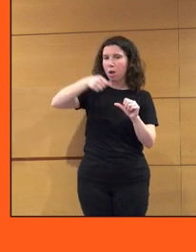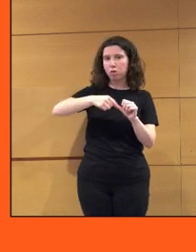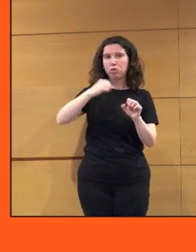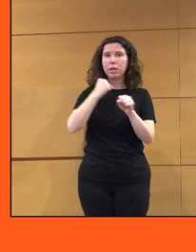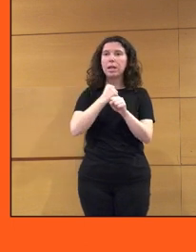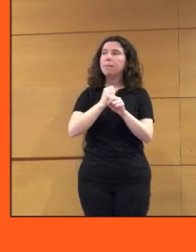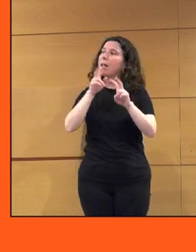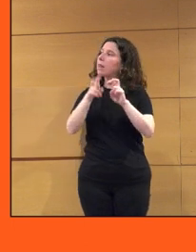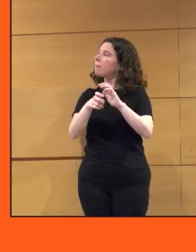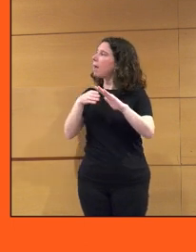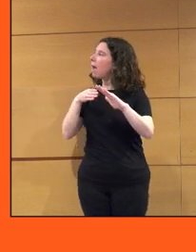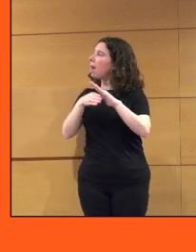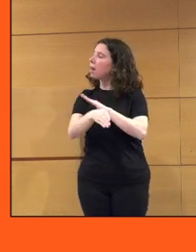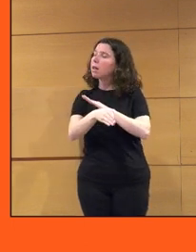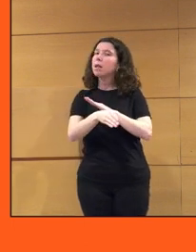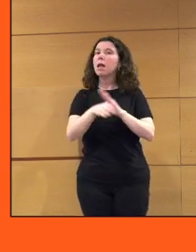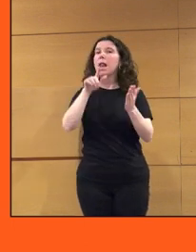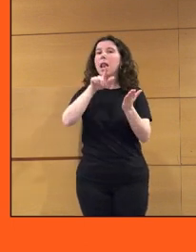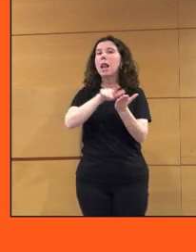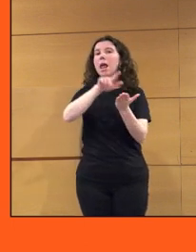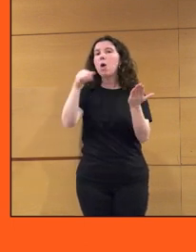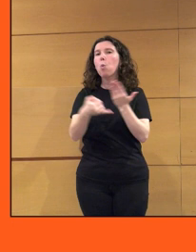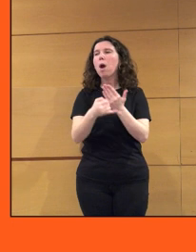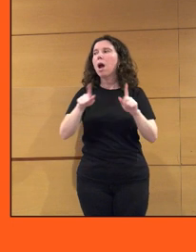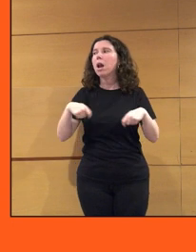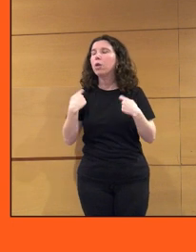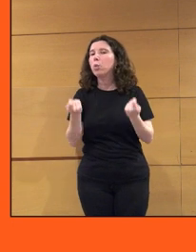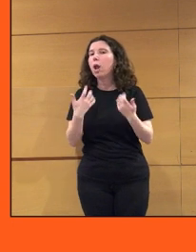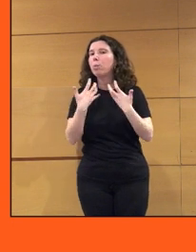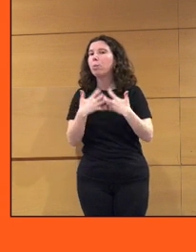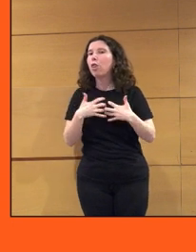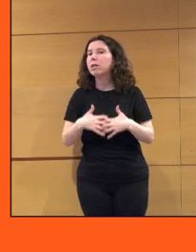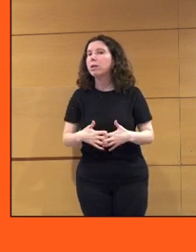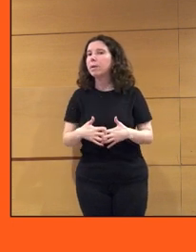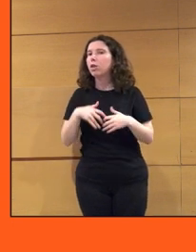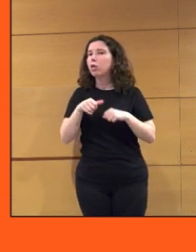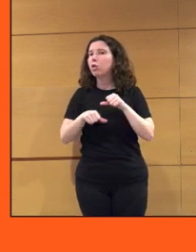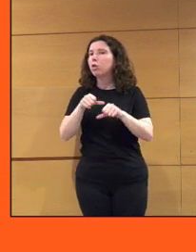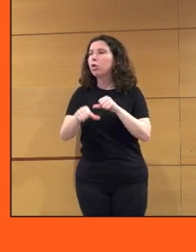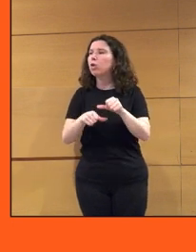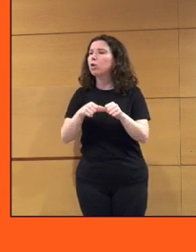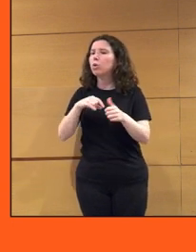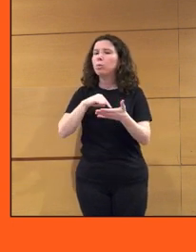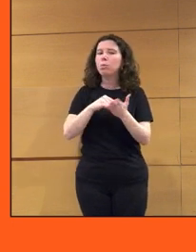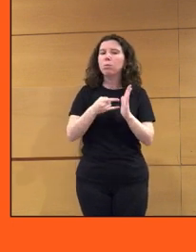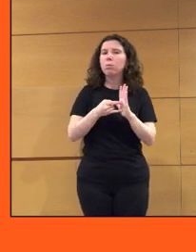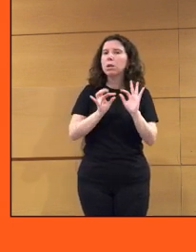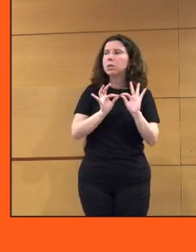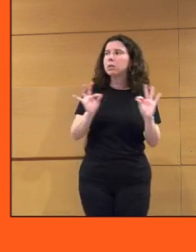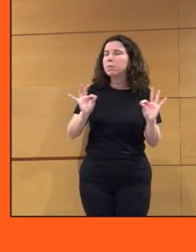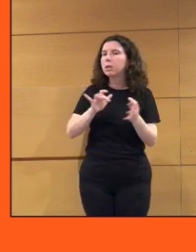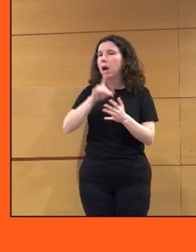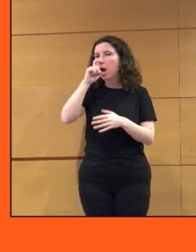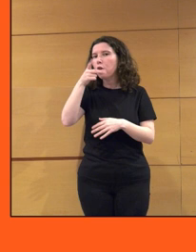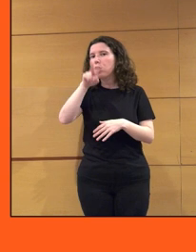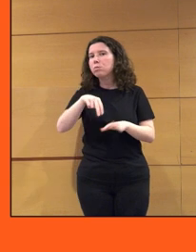accesibilidad utilizando procesamiento del lenguaje natural. Trabajamos en un proyecto Simplext en el año 2010 para producir el